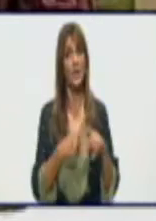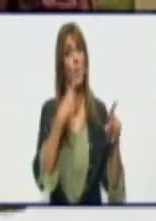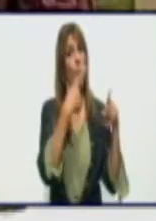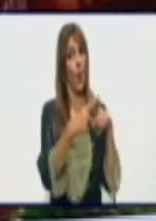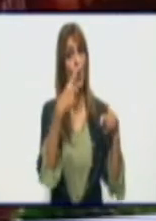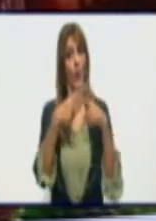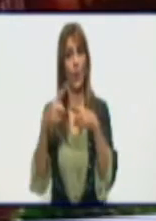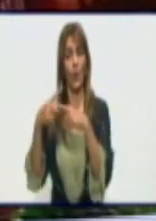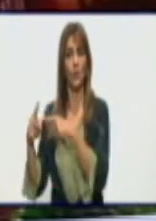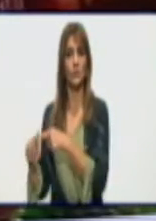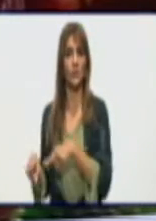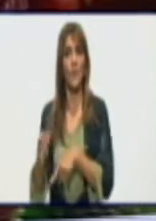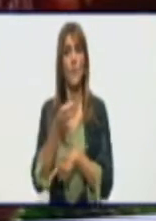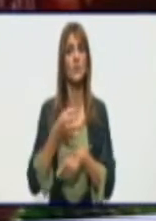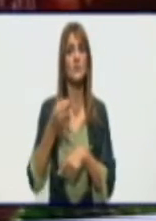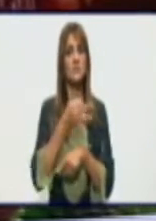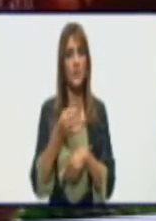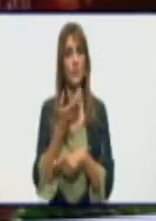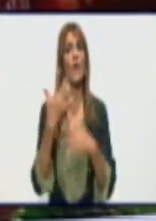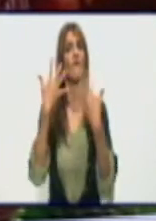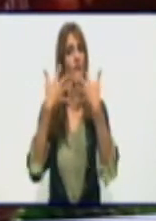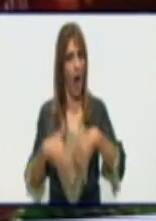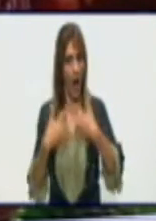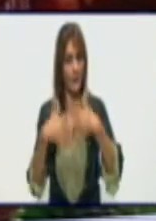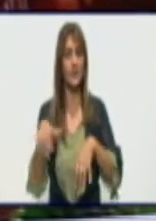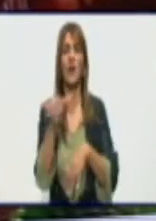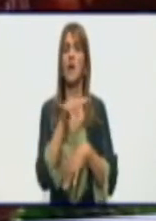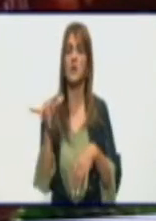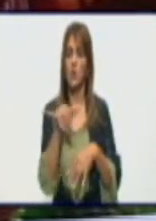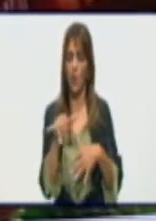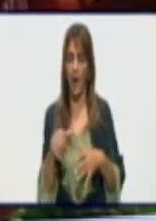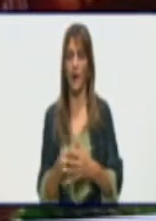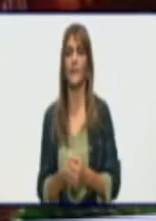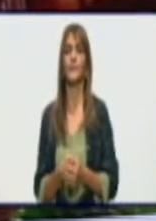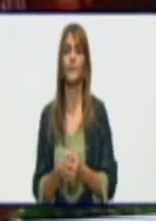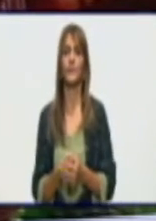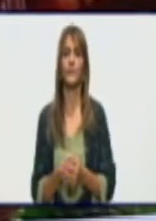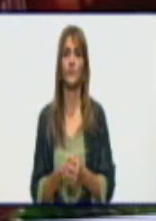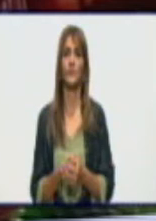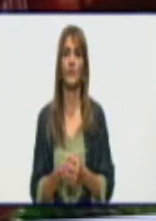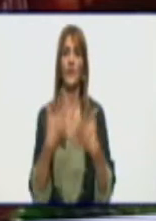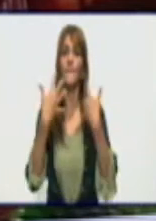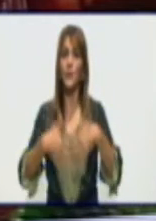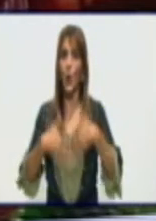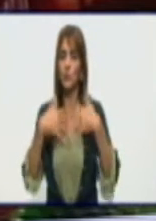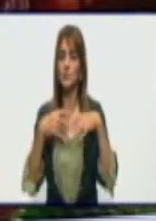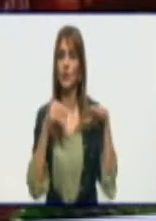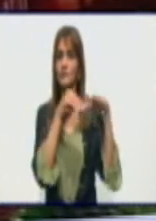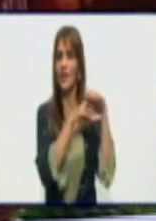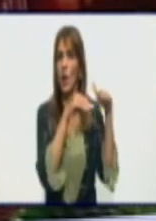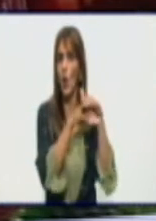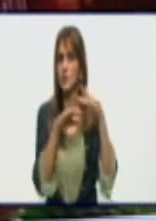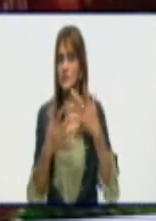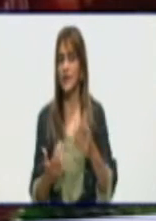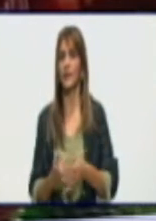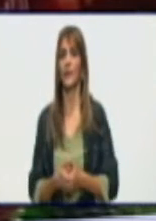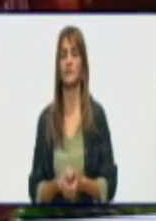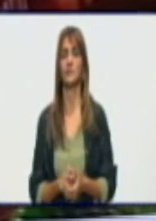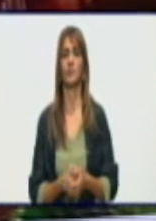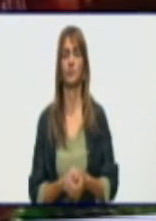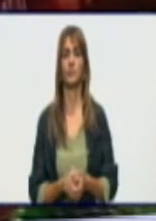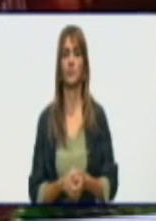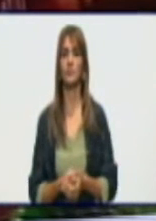cada uno de los municipios de la provincia, o en cada uno no, para decirlo bien, en varios municipios de la provincia hay mini industrias, que es como se